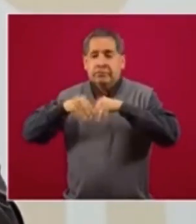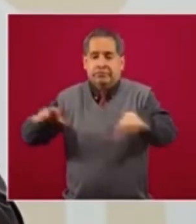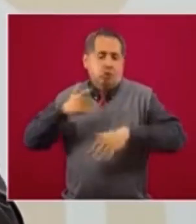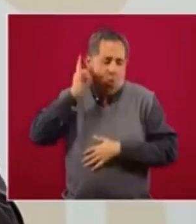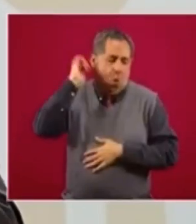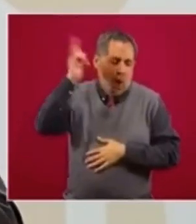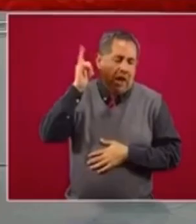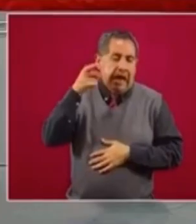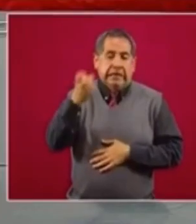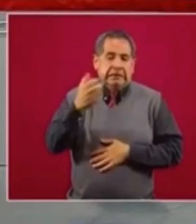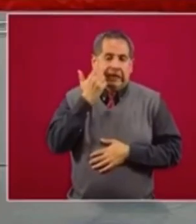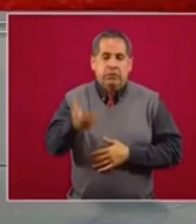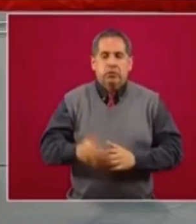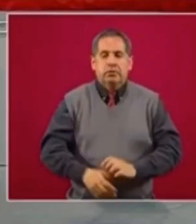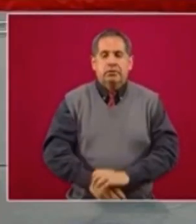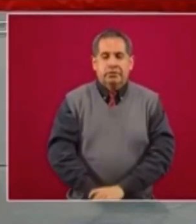del sector educativo.